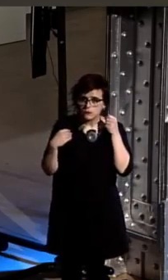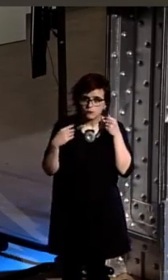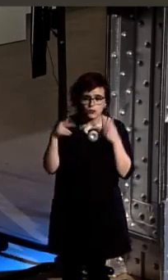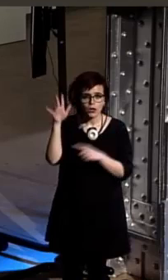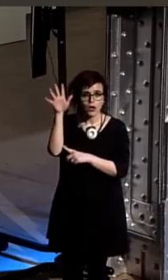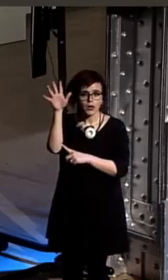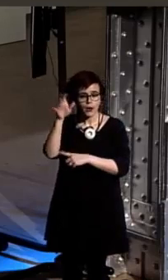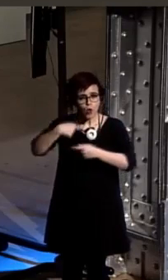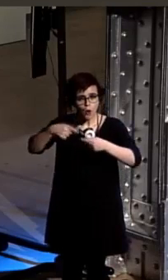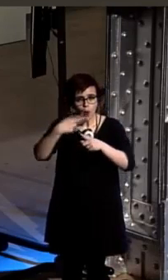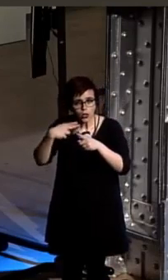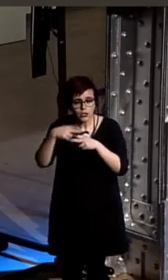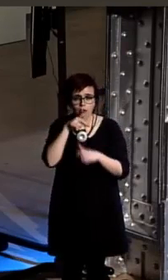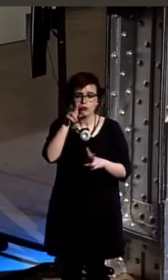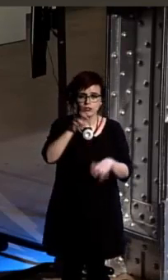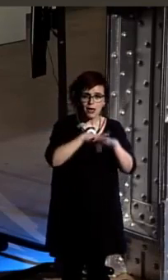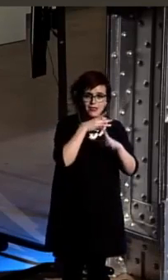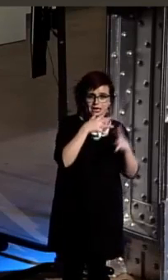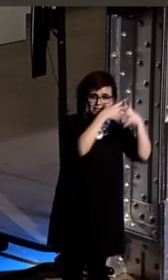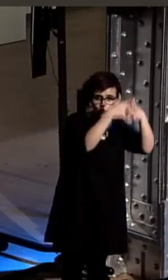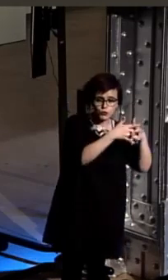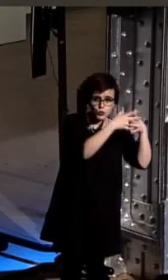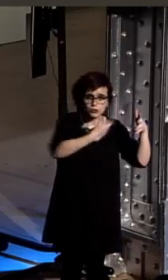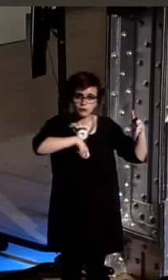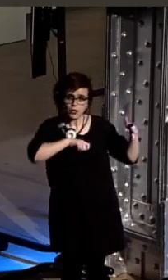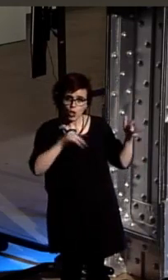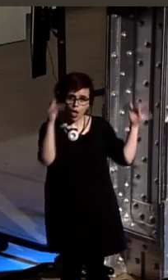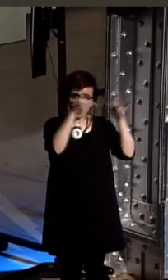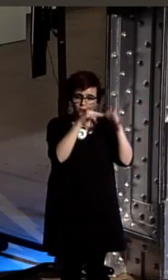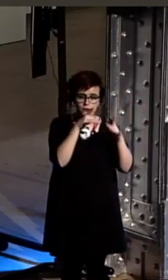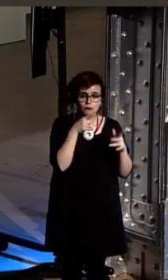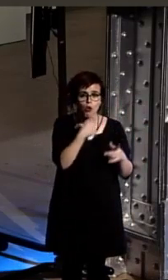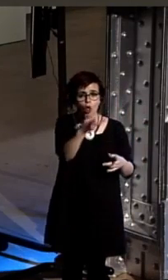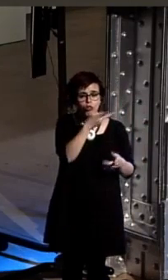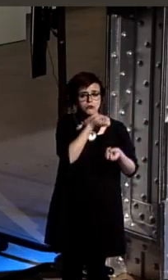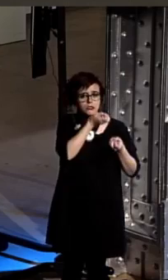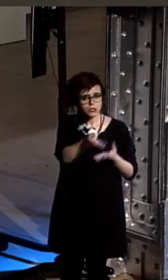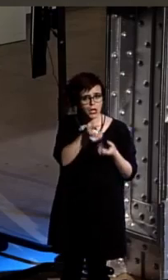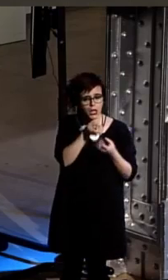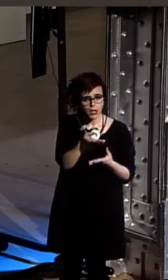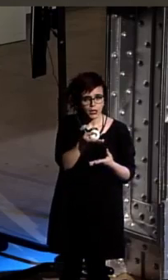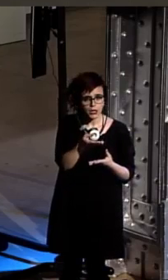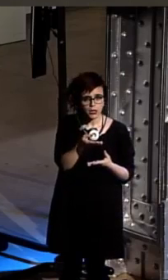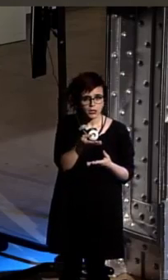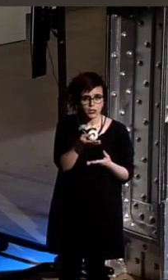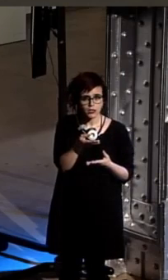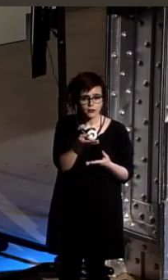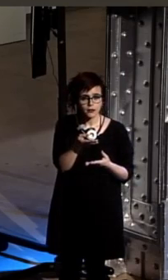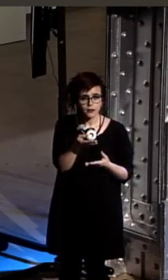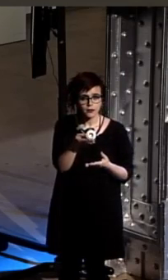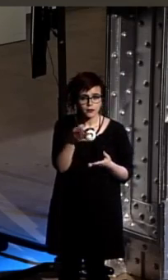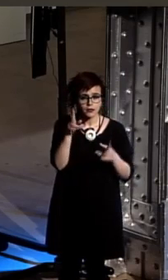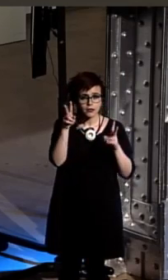un par de personas, una de Estados Unidos y otra española de hecho, que declararon que pensaban que